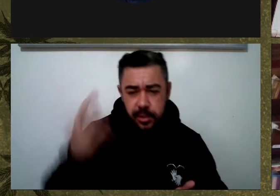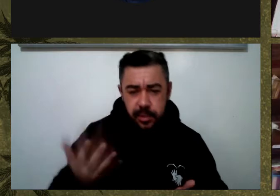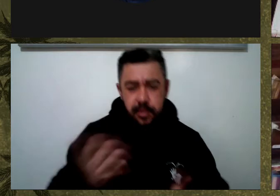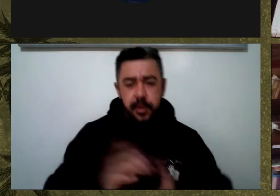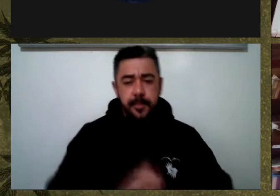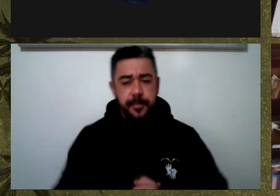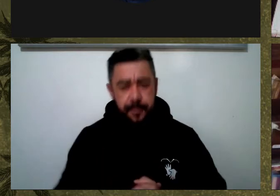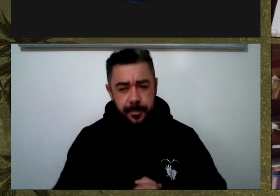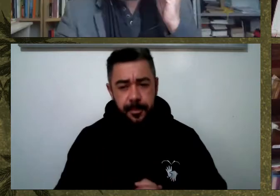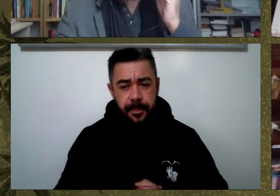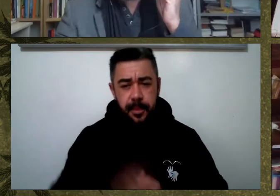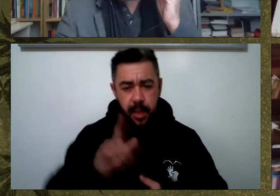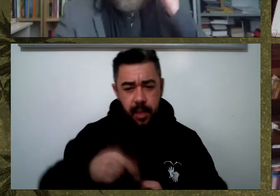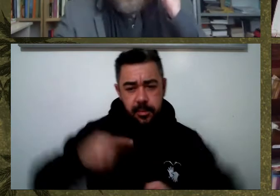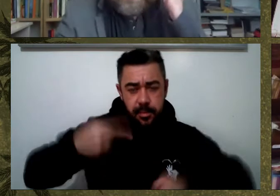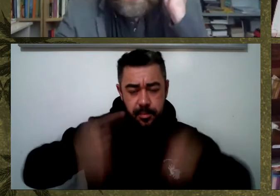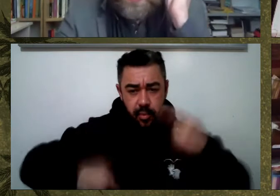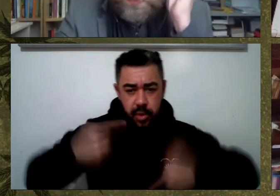políticas de drogas,